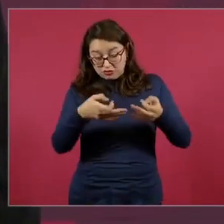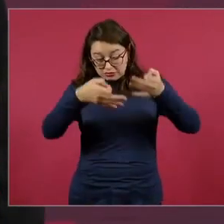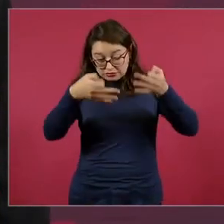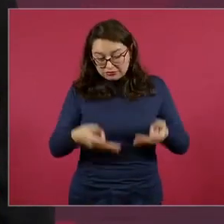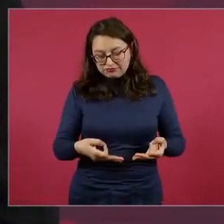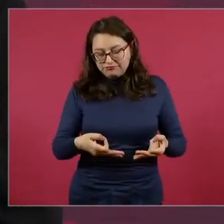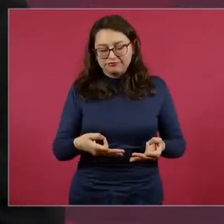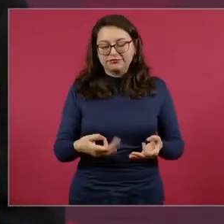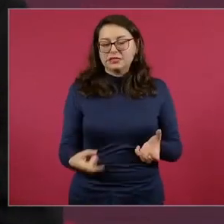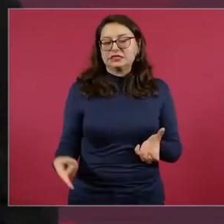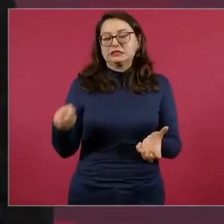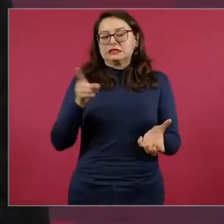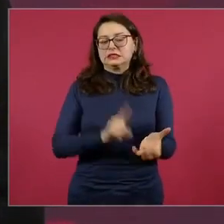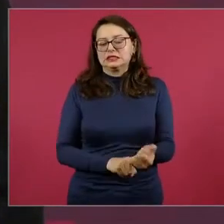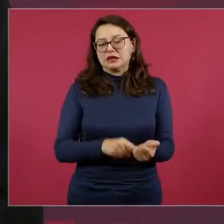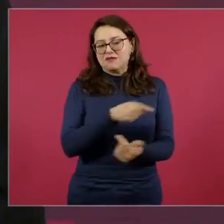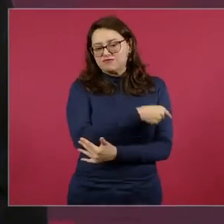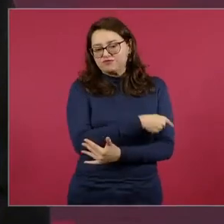Entonces,